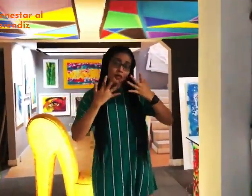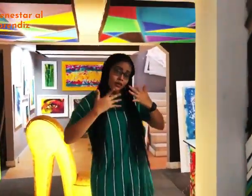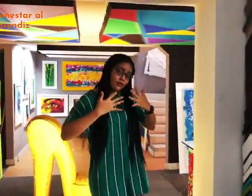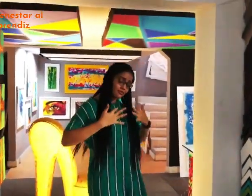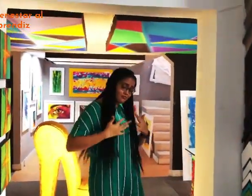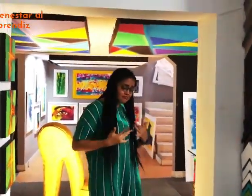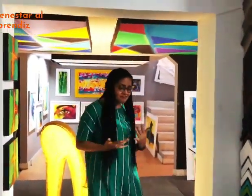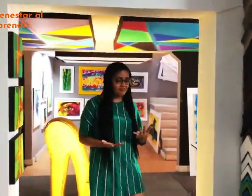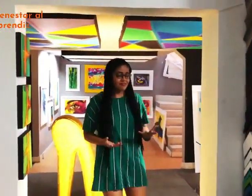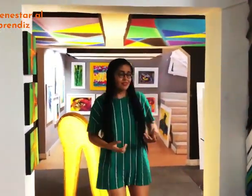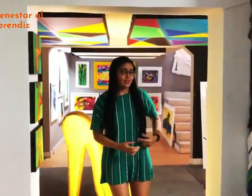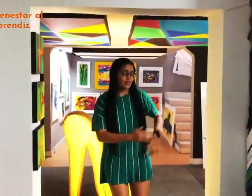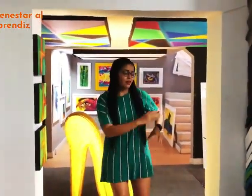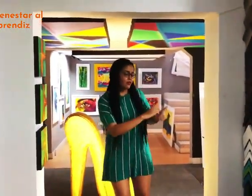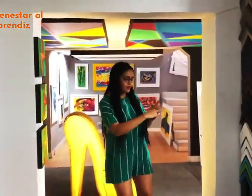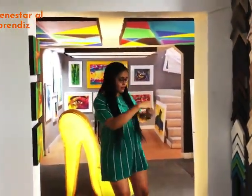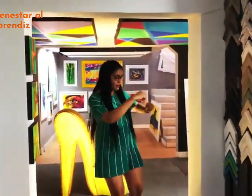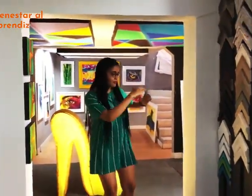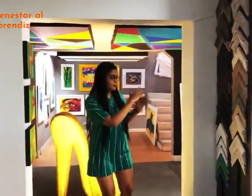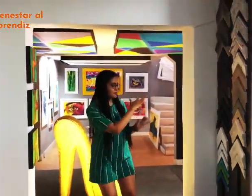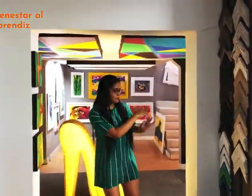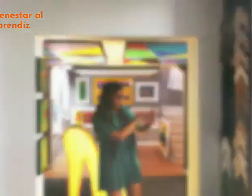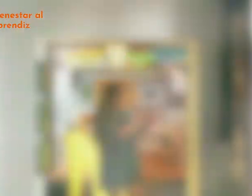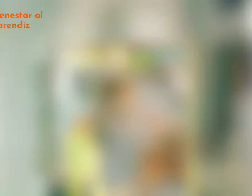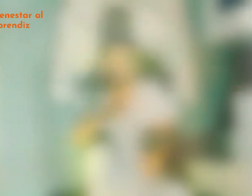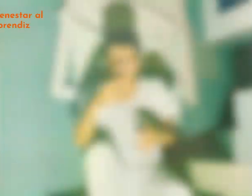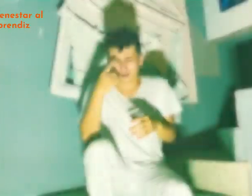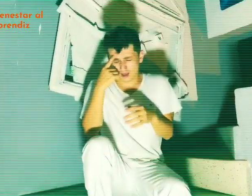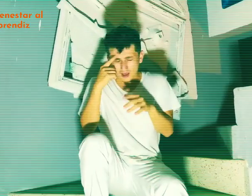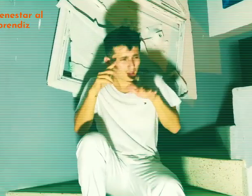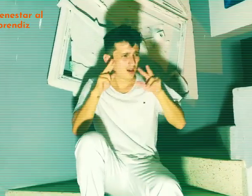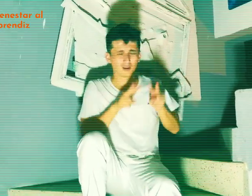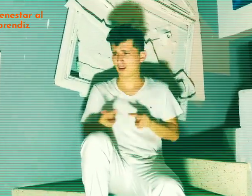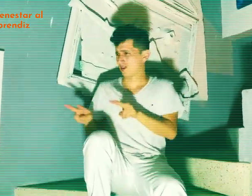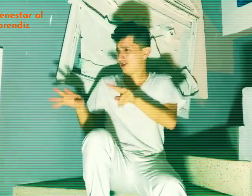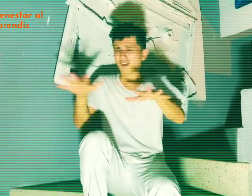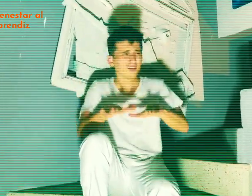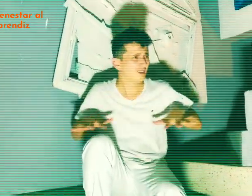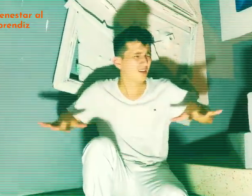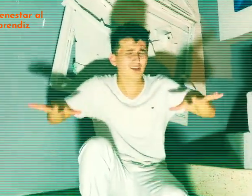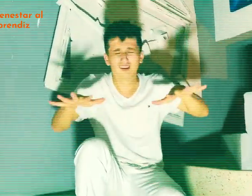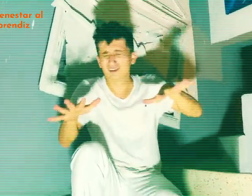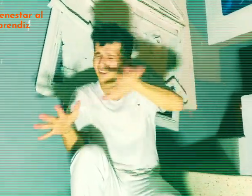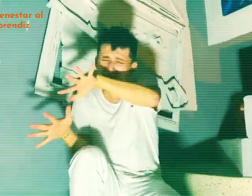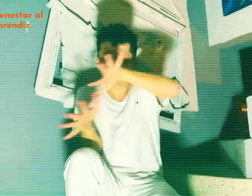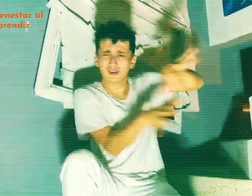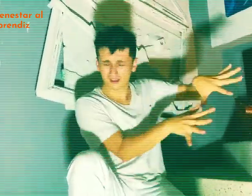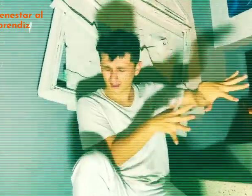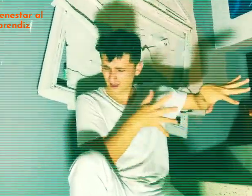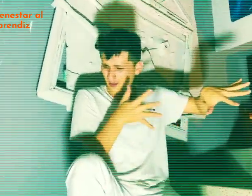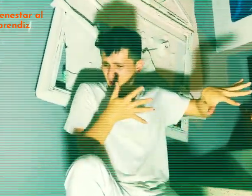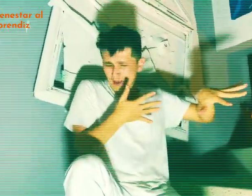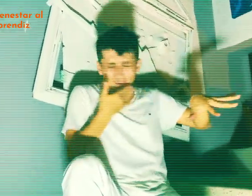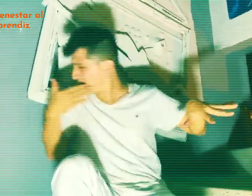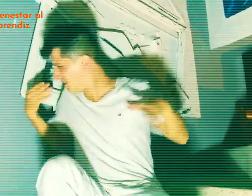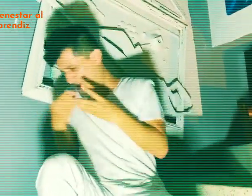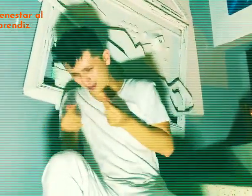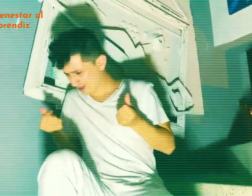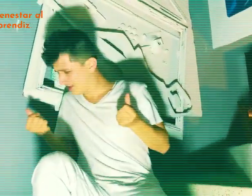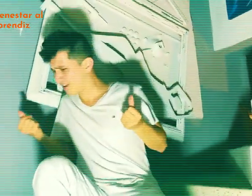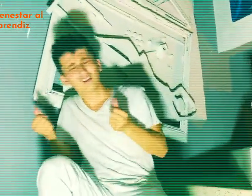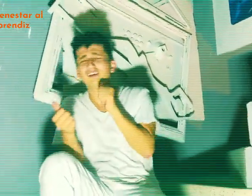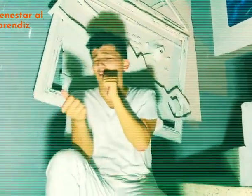no sale si no te vuelvo a ver. Tomo para no saber y pa' desaparecer de la realidad y